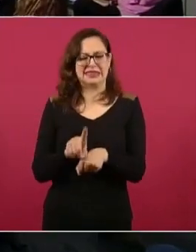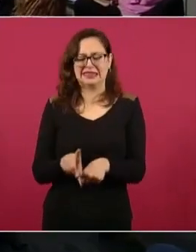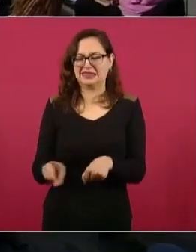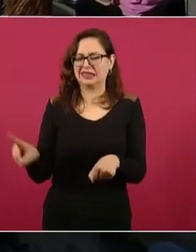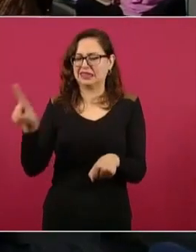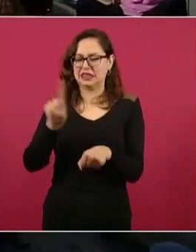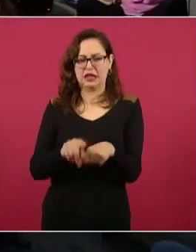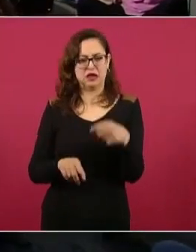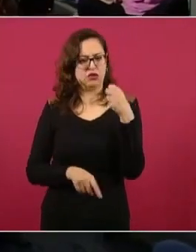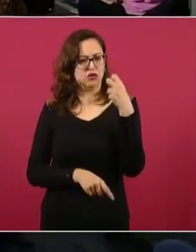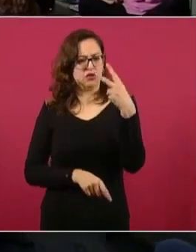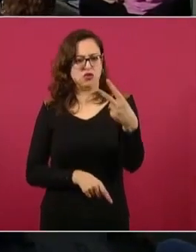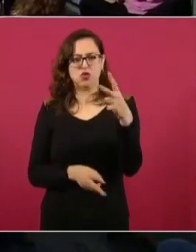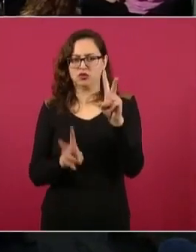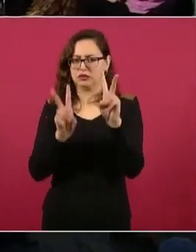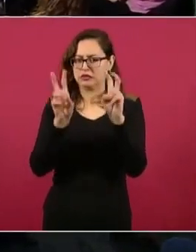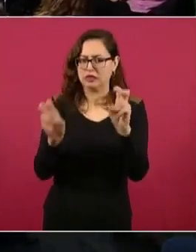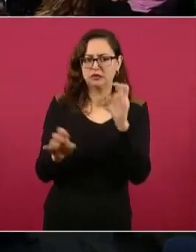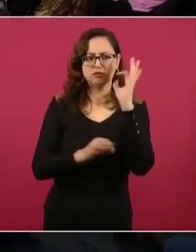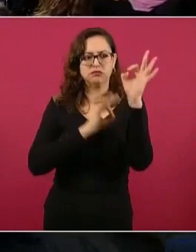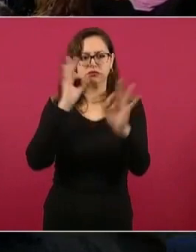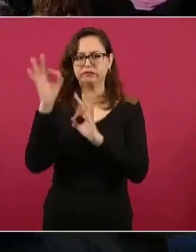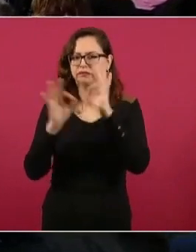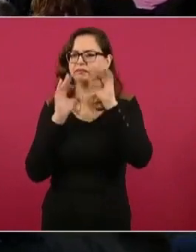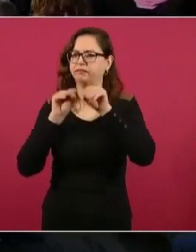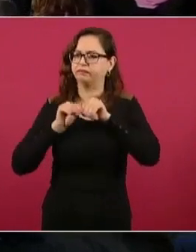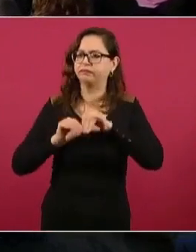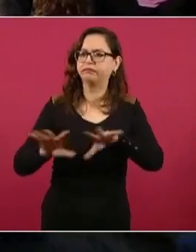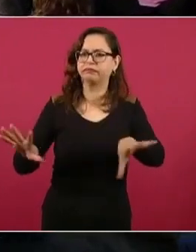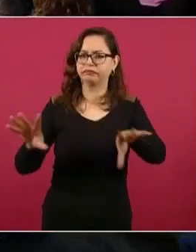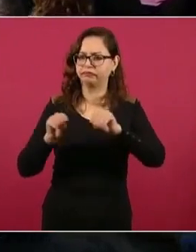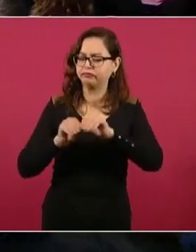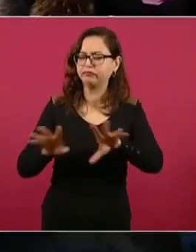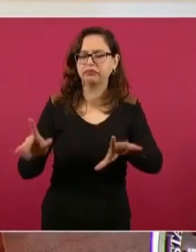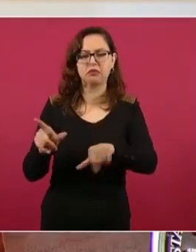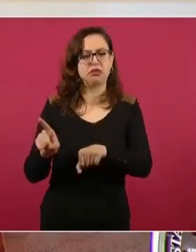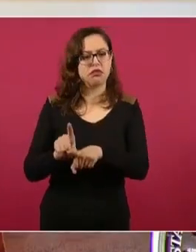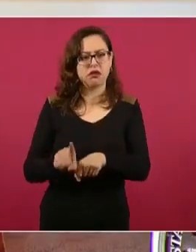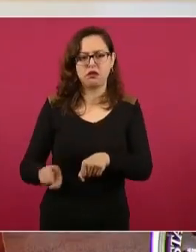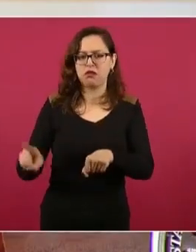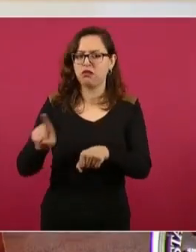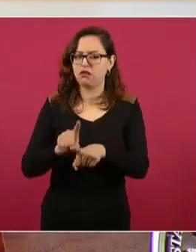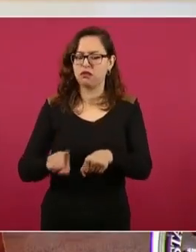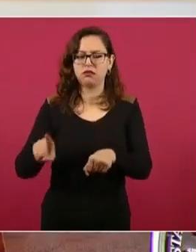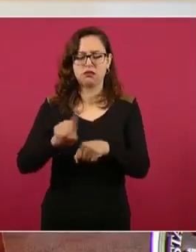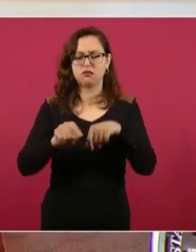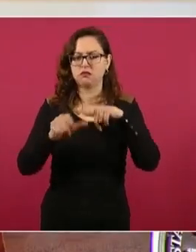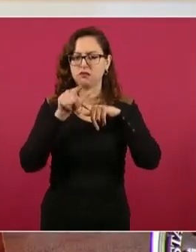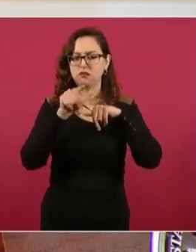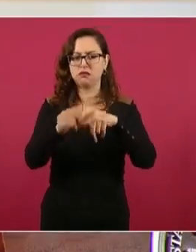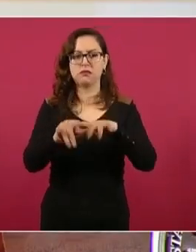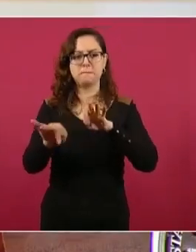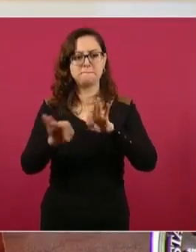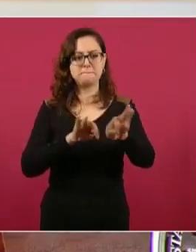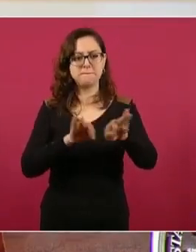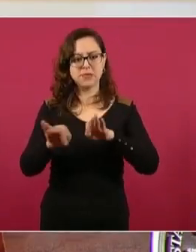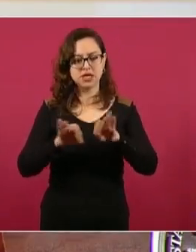esas 2 se mantienen y vamos a seguir trabajando